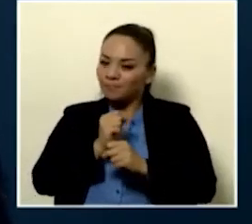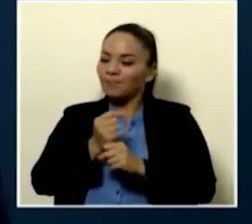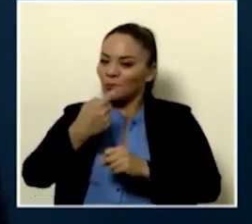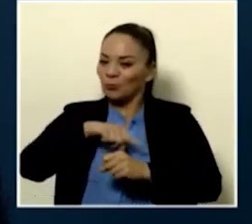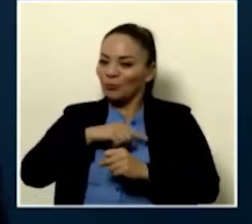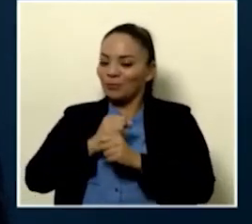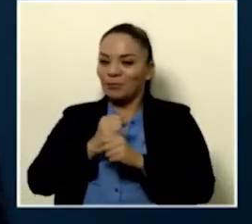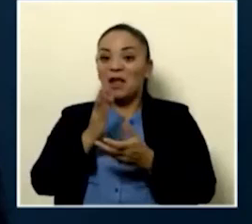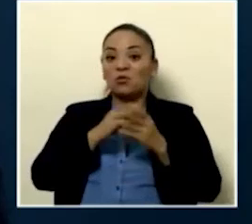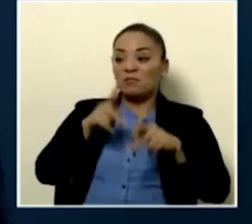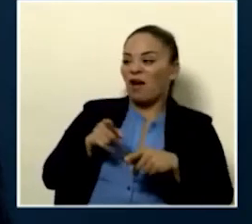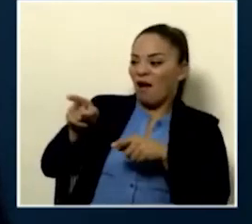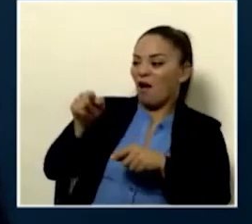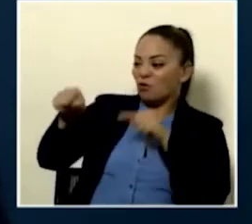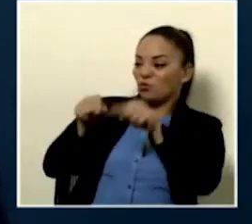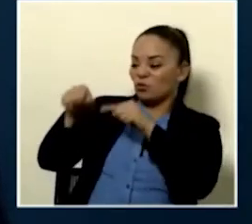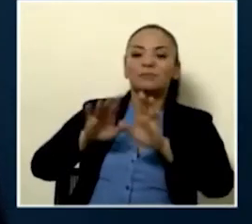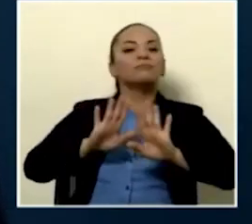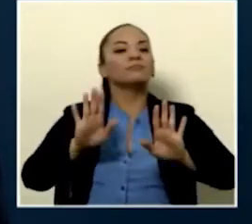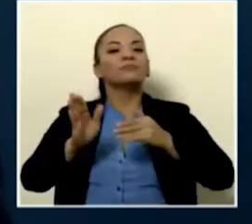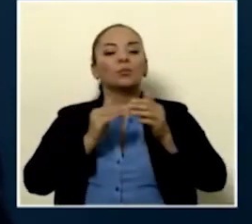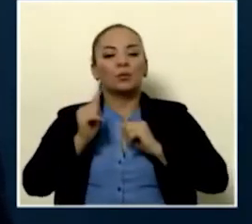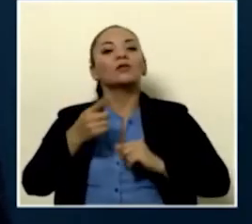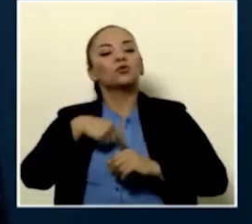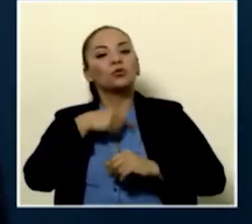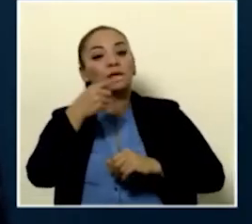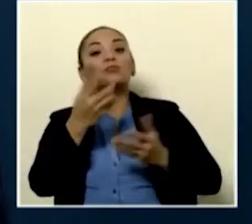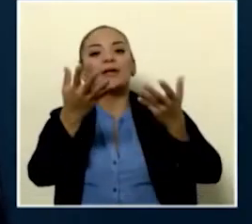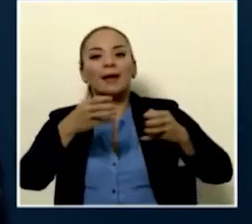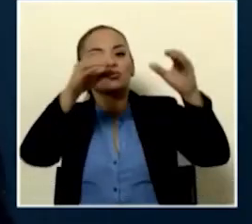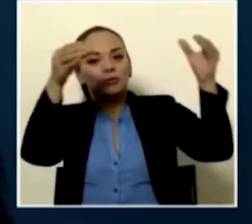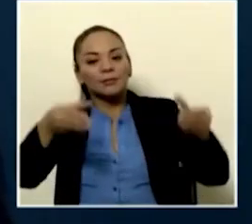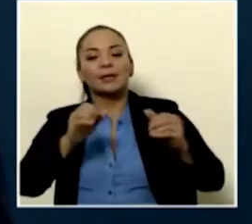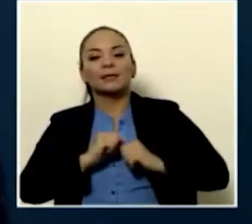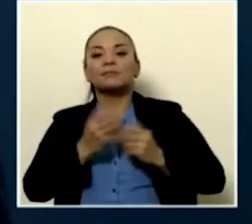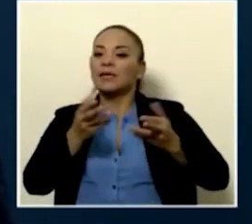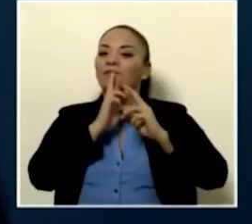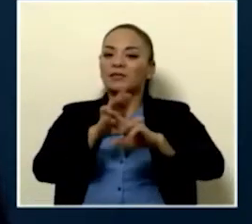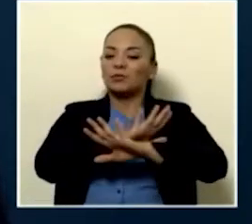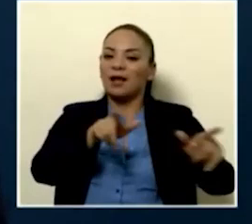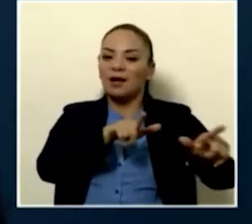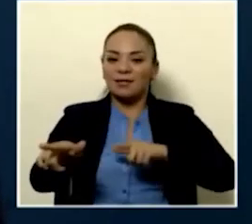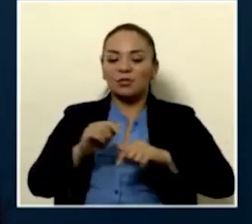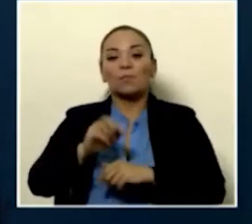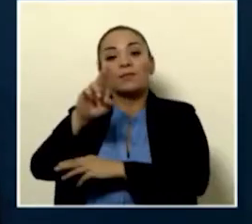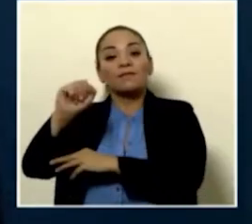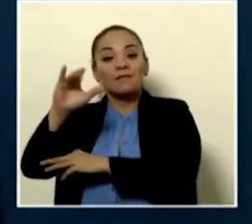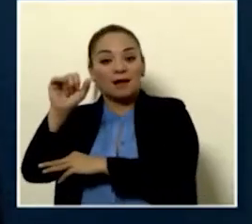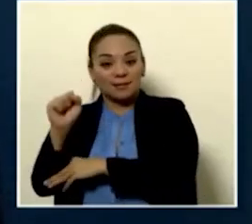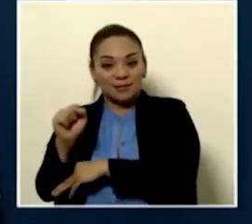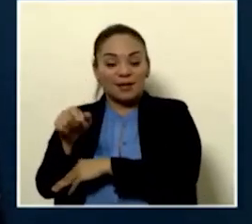Calladitos, aunque muchos gritan, es que usted, queremos poner los escáneres. Aquí está la respuesta. RACSA está